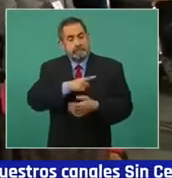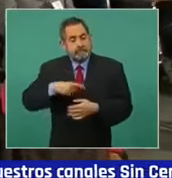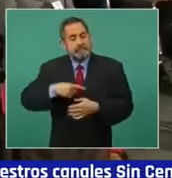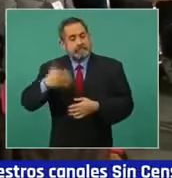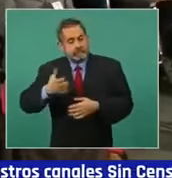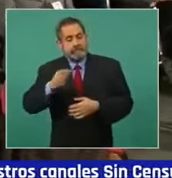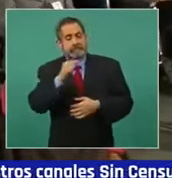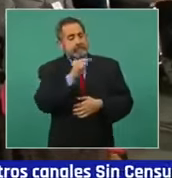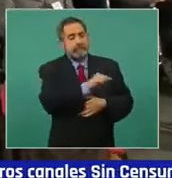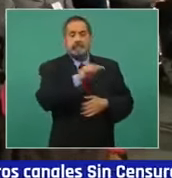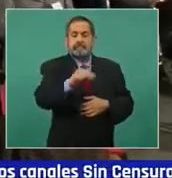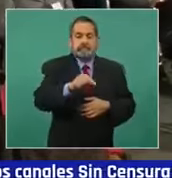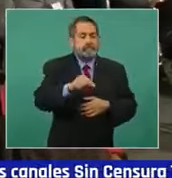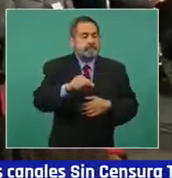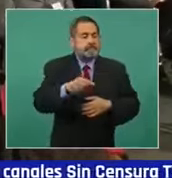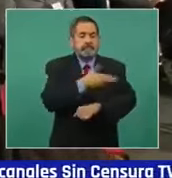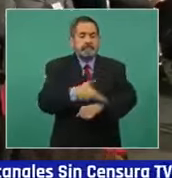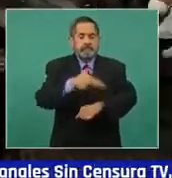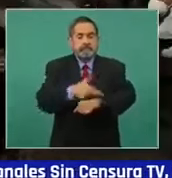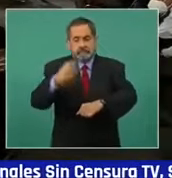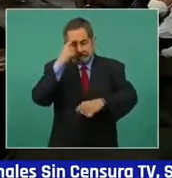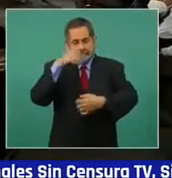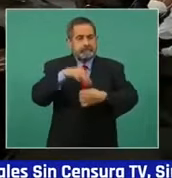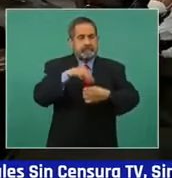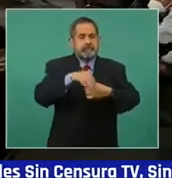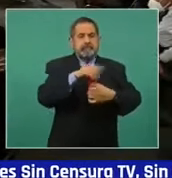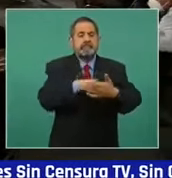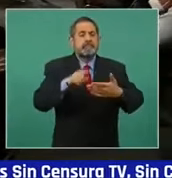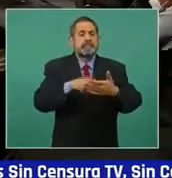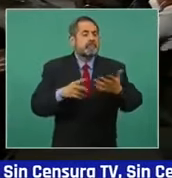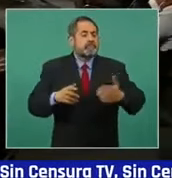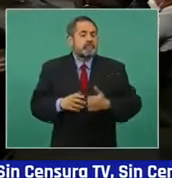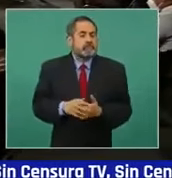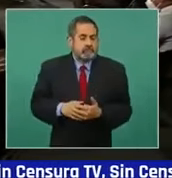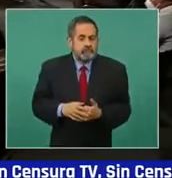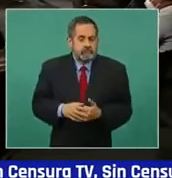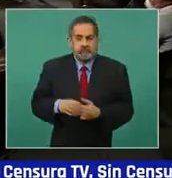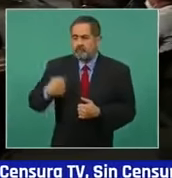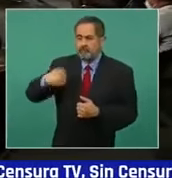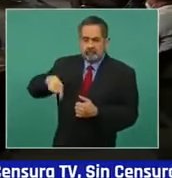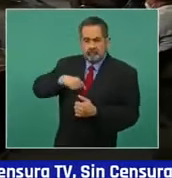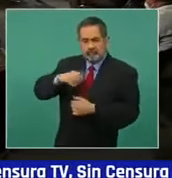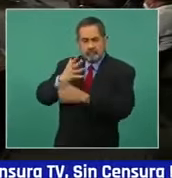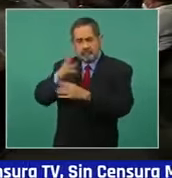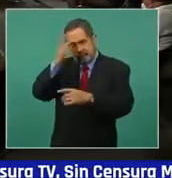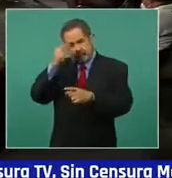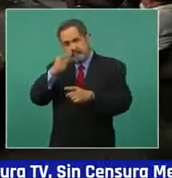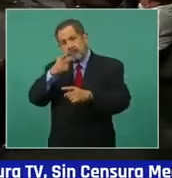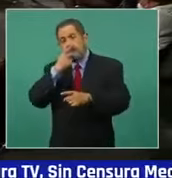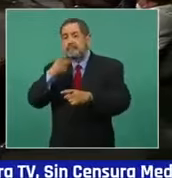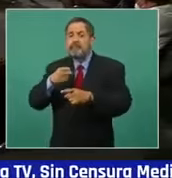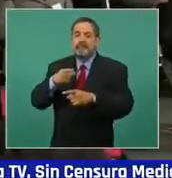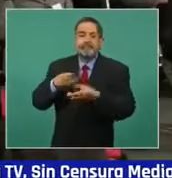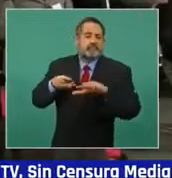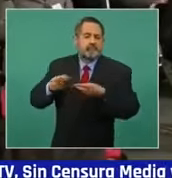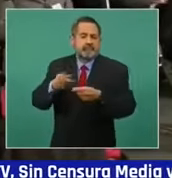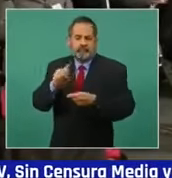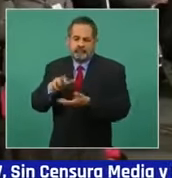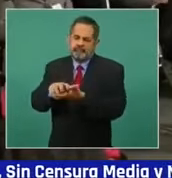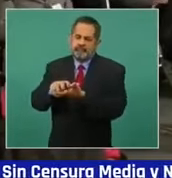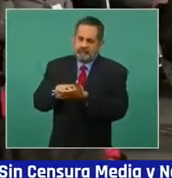cómo lee esto? Es decir, se promueve esta austeridad que desde un principio usted ha impulsado desde el propio gobierno